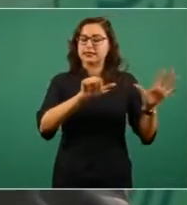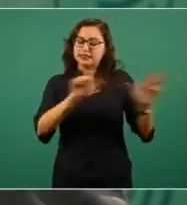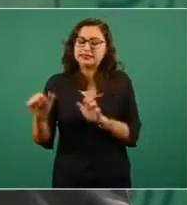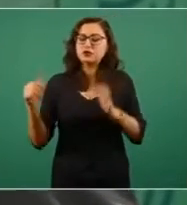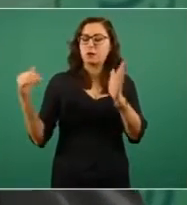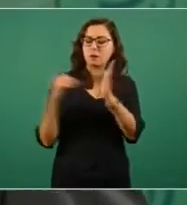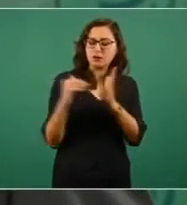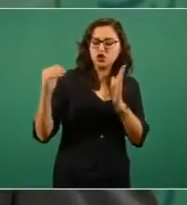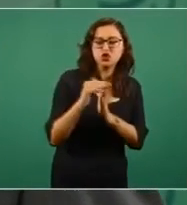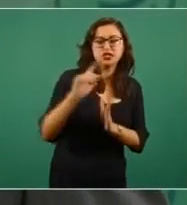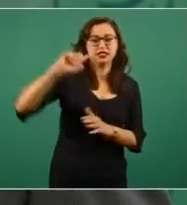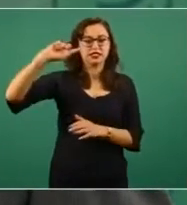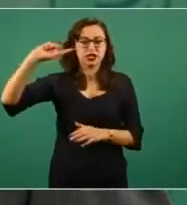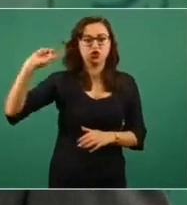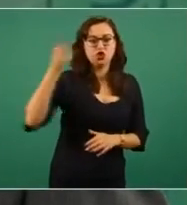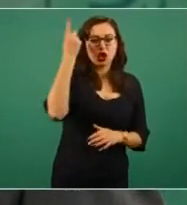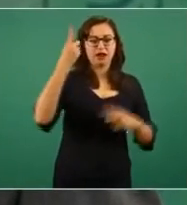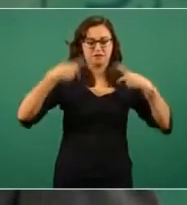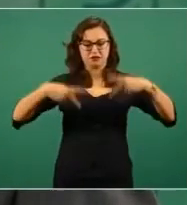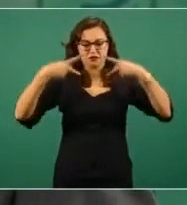envían nuestros paisanos a sus familiares.